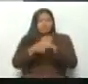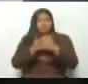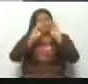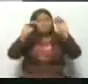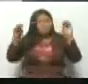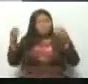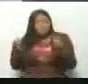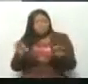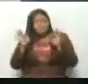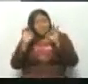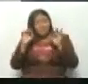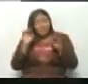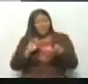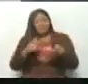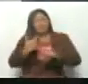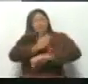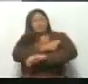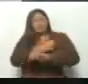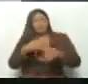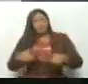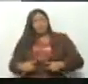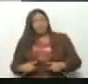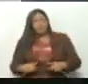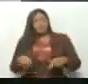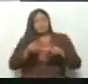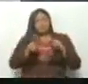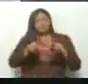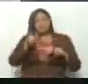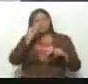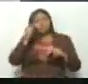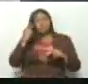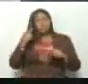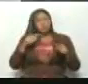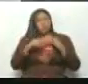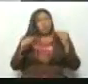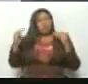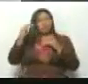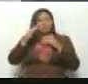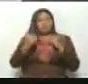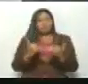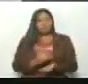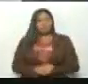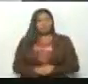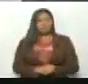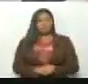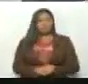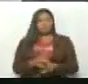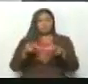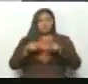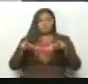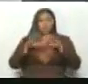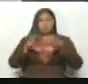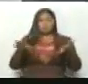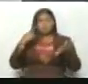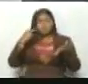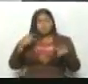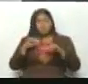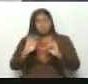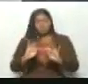la vacunación y al refuerzo. Niñas, niños, adolescentes, adultos mayores, espacios como estos en donde